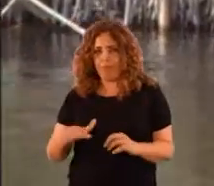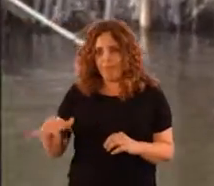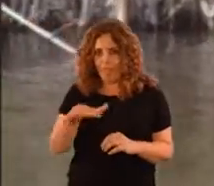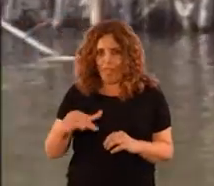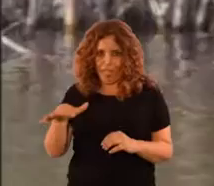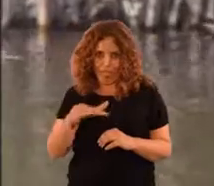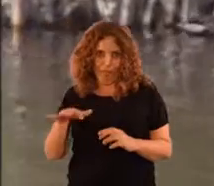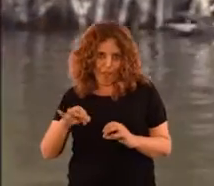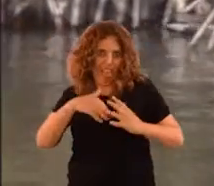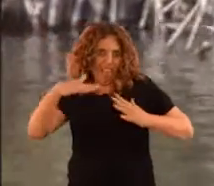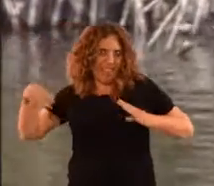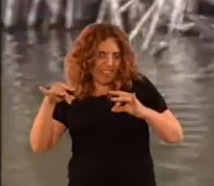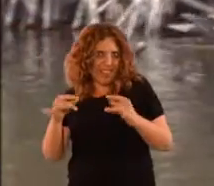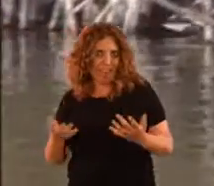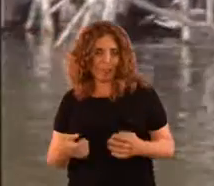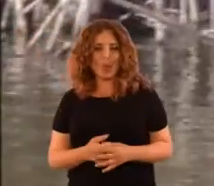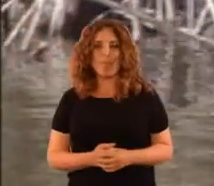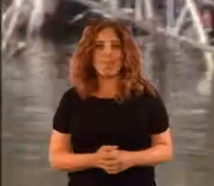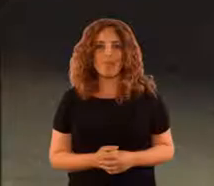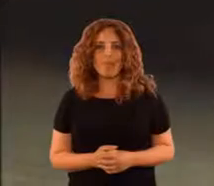exótica para un territorio desértico.